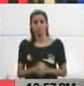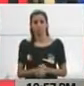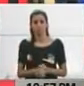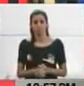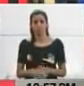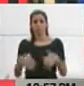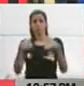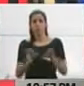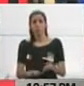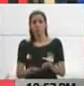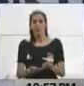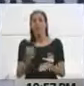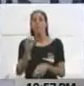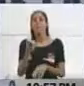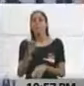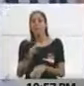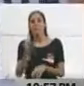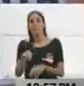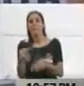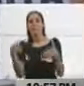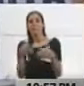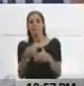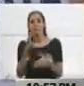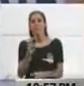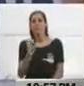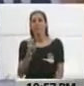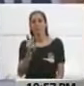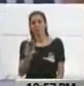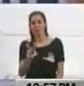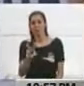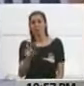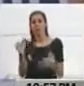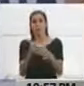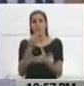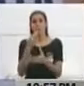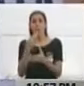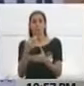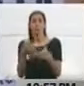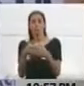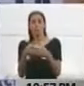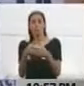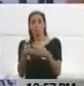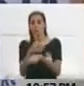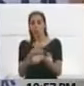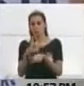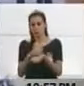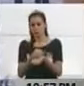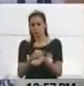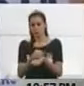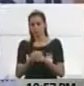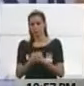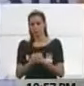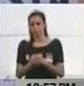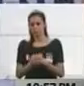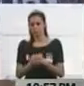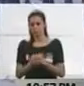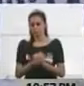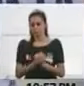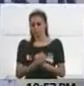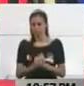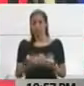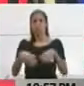Suspenden al MIR y Partido Comunista, decretos del gobierno. Prohíben todas sus actividades y ordenan la ocupación de sus locales y archivos. Así